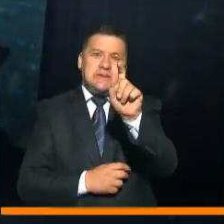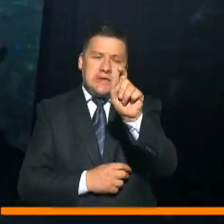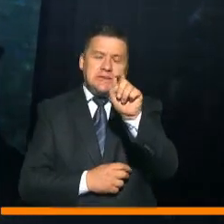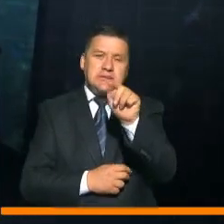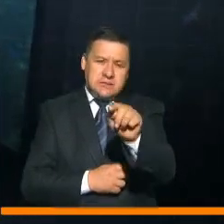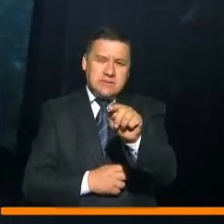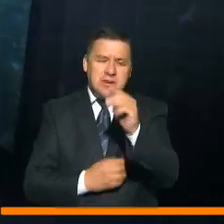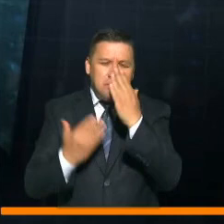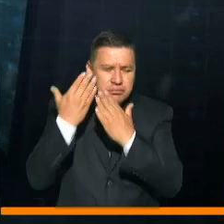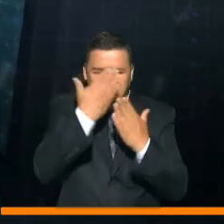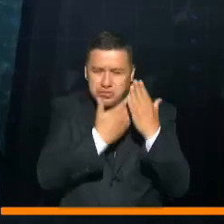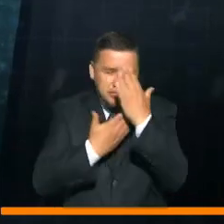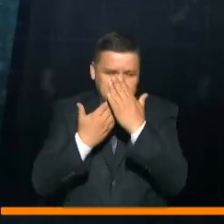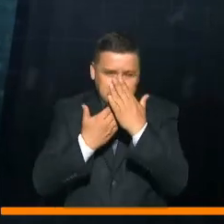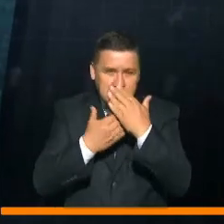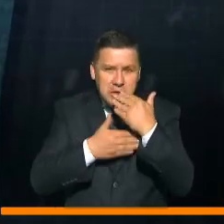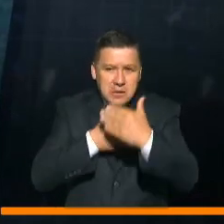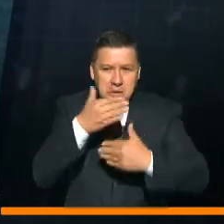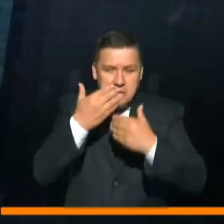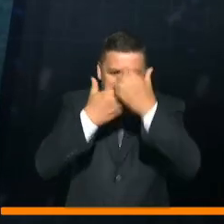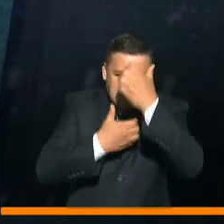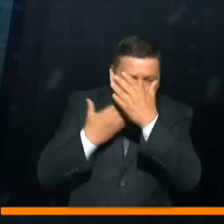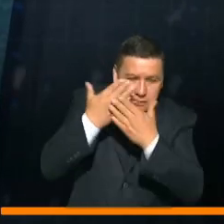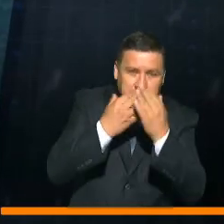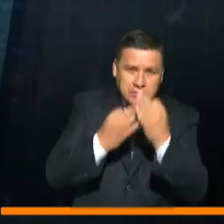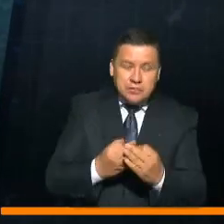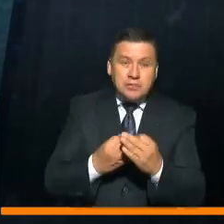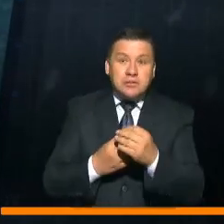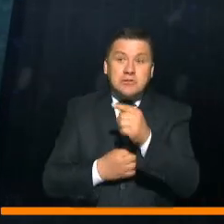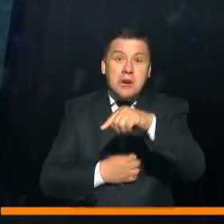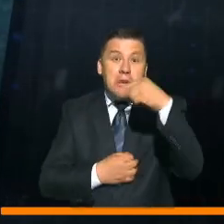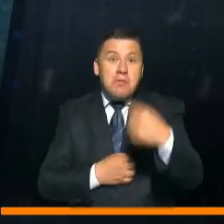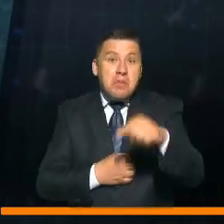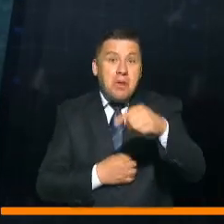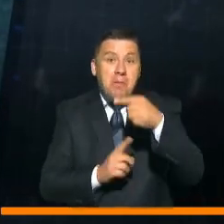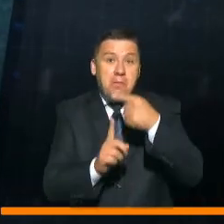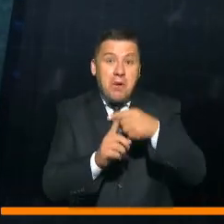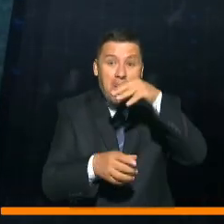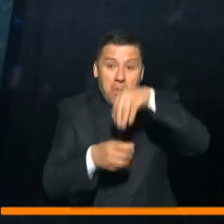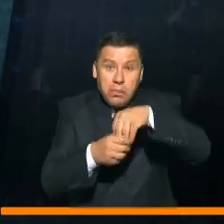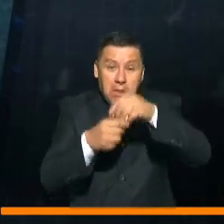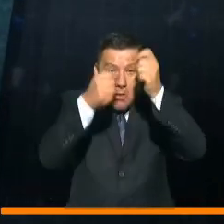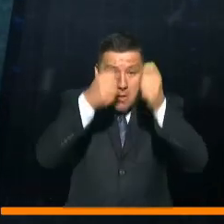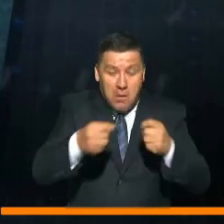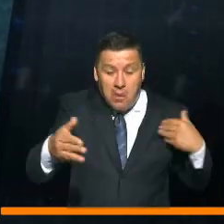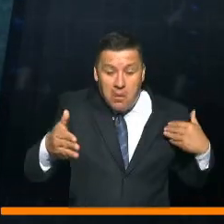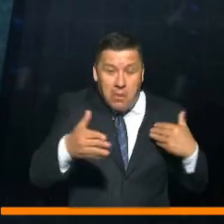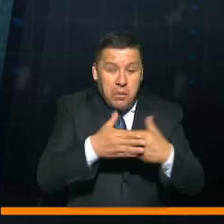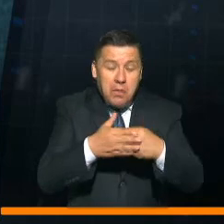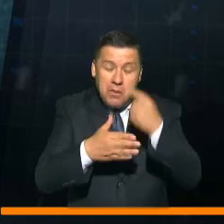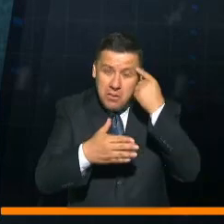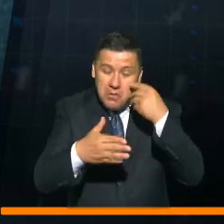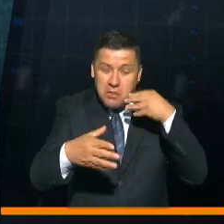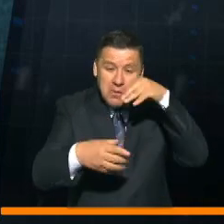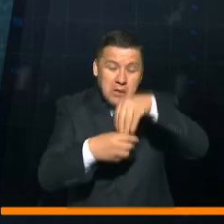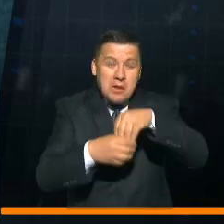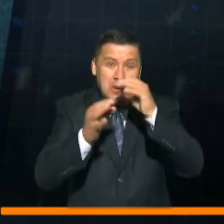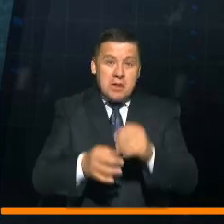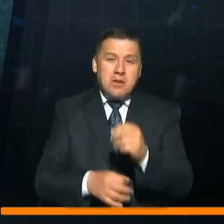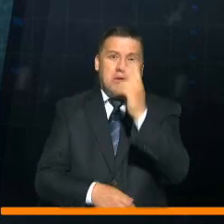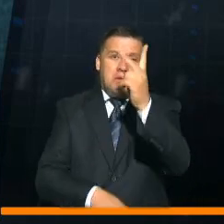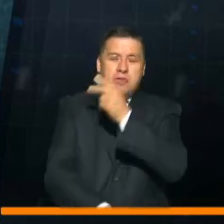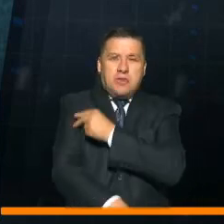13.907.796 pruebas adelantadas. El número de casos positivos acumulados a lo largo de toda la pandemia es